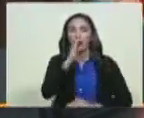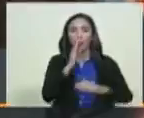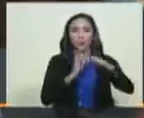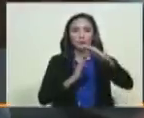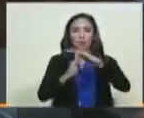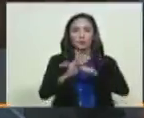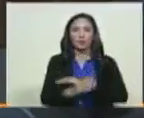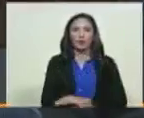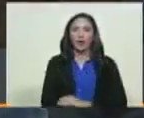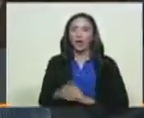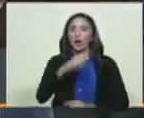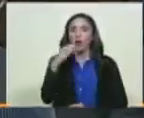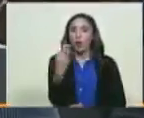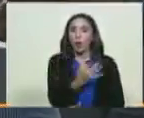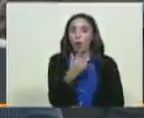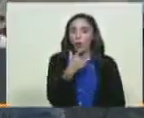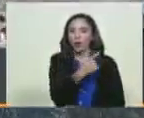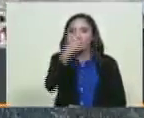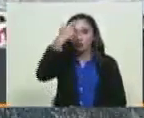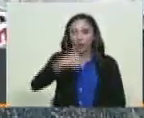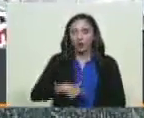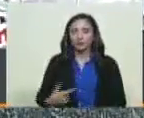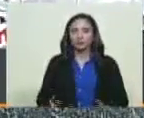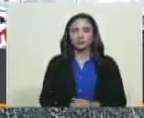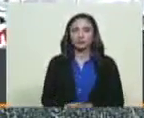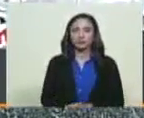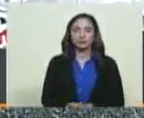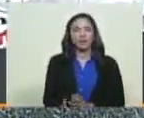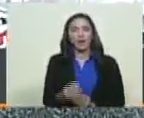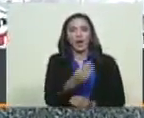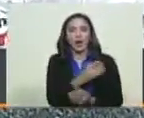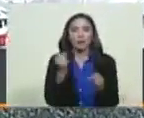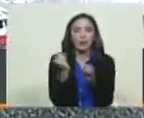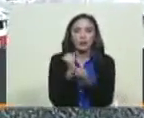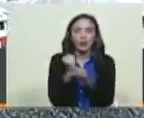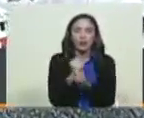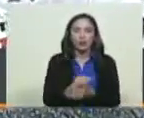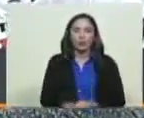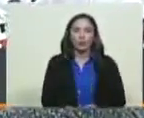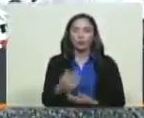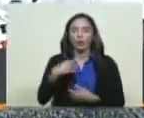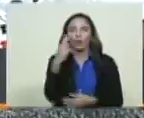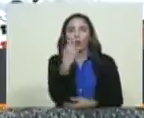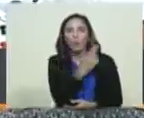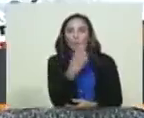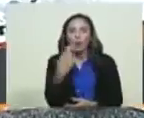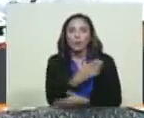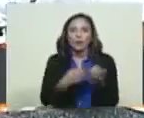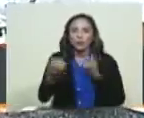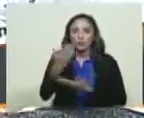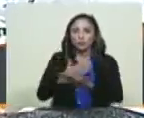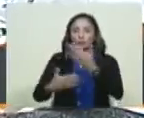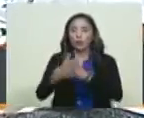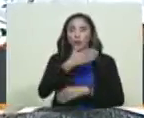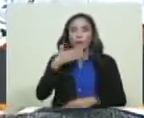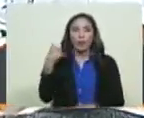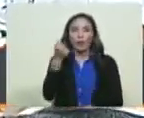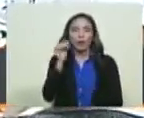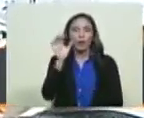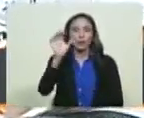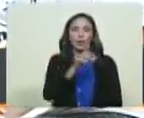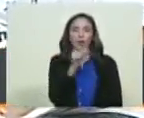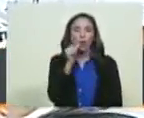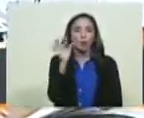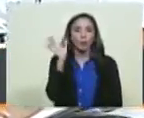en la honestidad en sencillez en capacidad de trabajo en compromiso entrega a los mejores y las